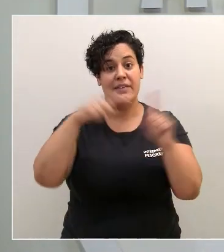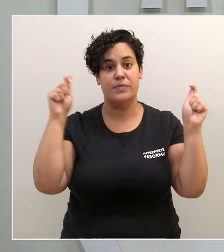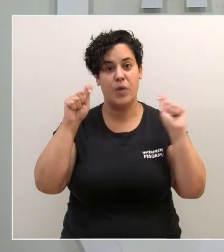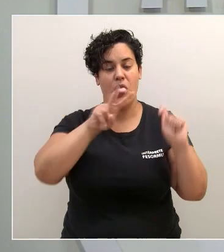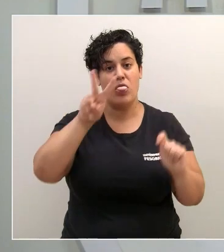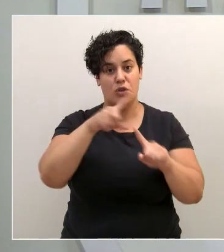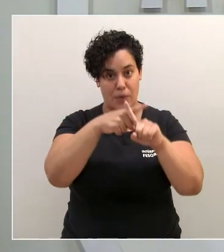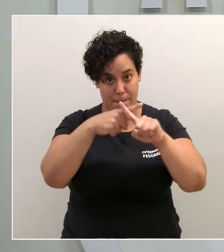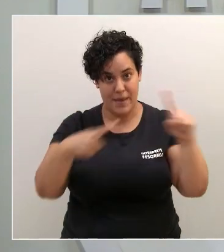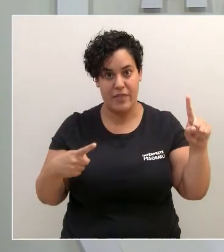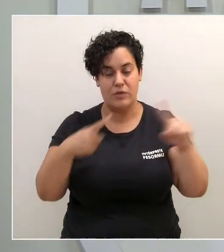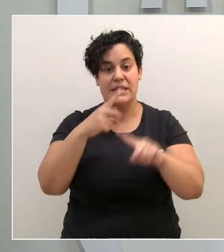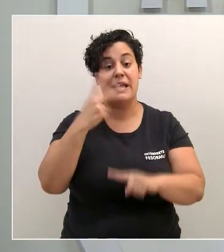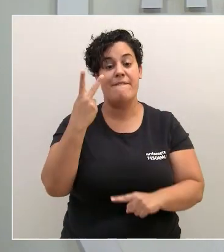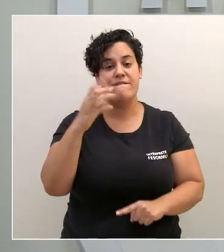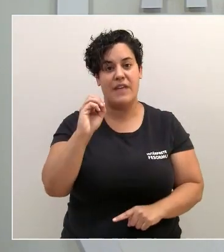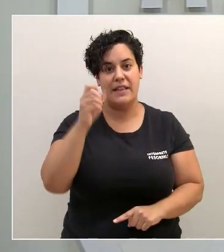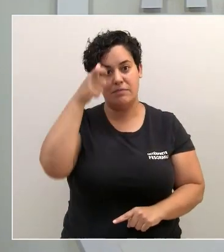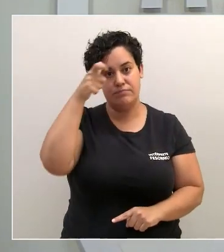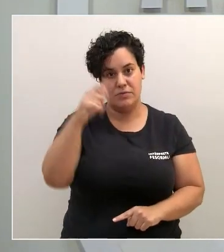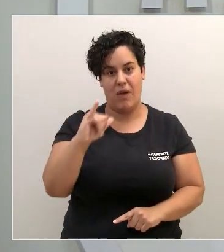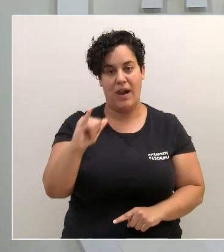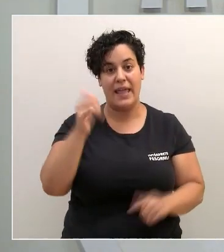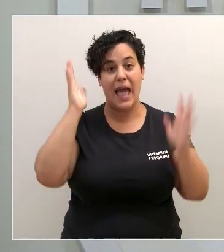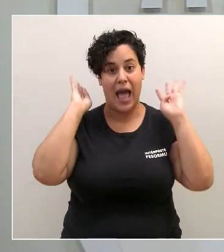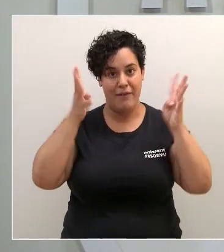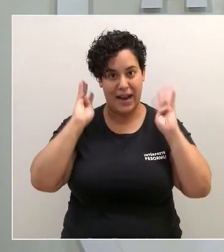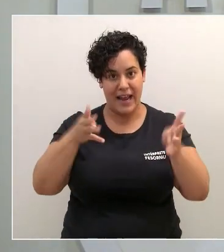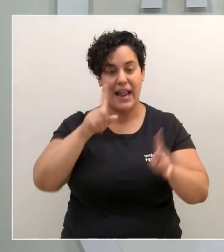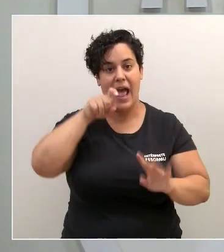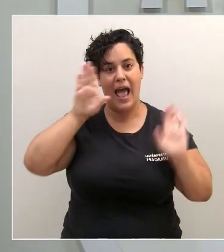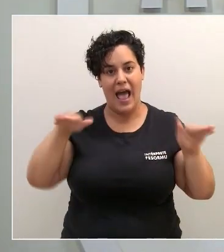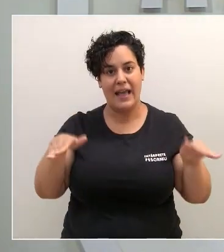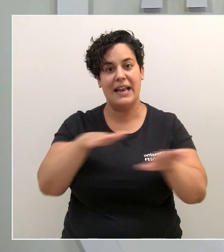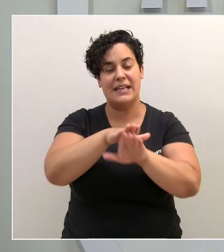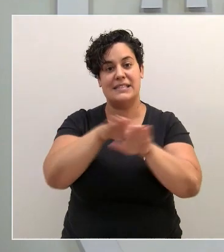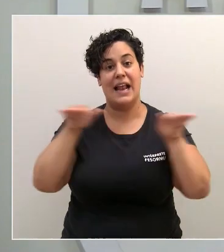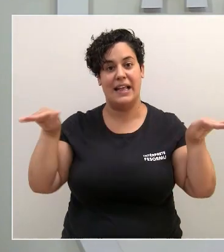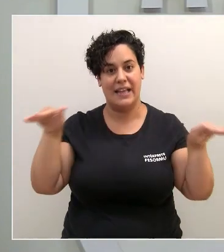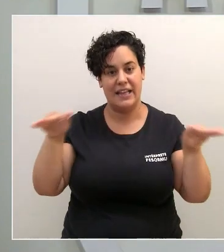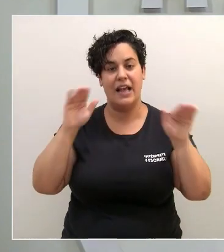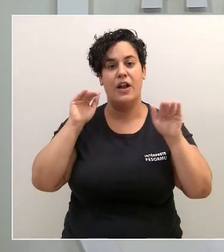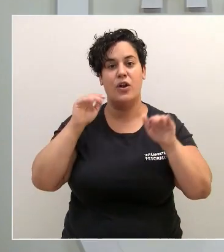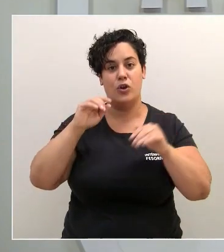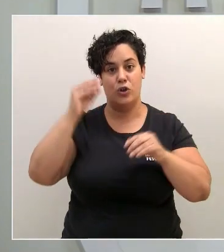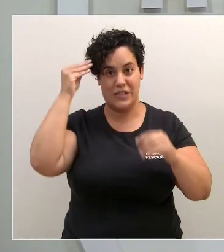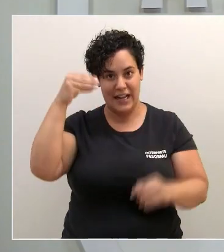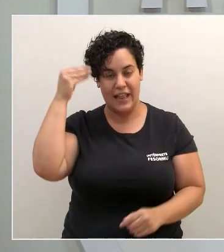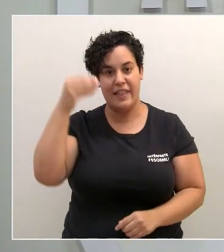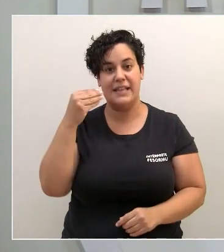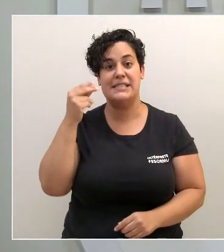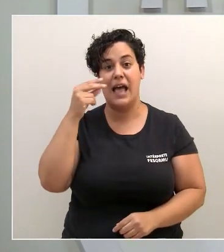2 medio encontramos 20 municipios: Abarán, Águilas, Alcantarilla, Los Alcázares, Alguazas, Alhama de